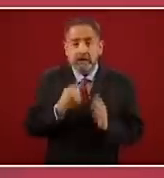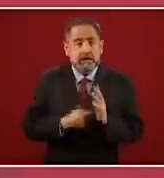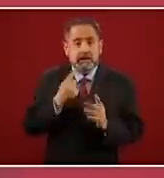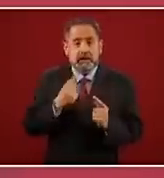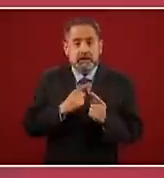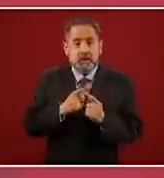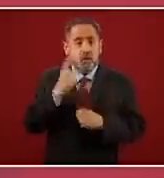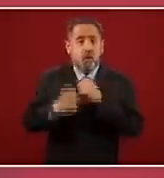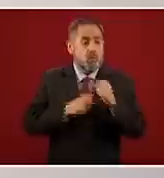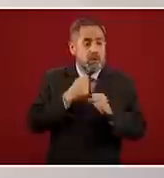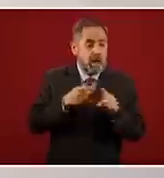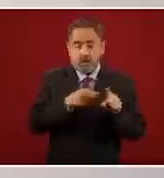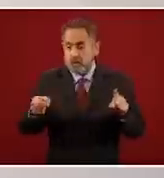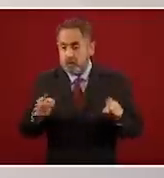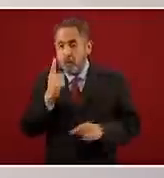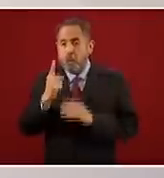en más de un año,